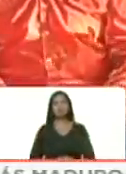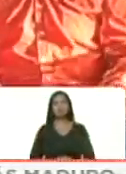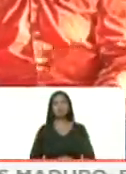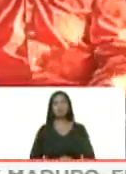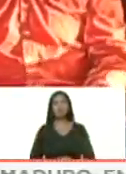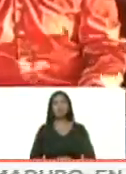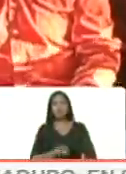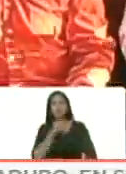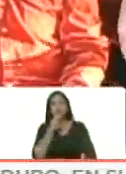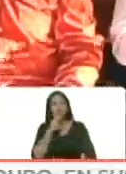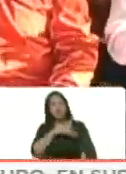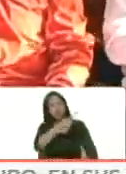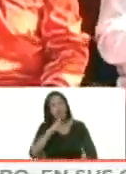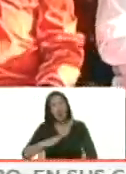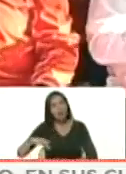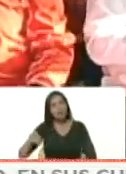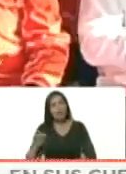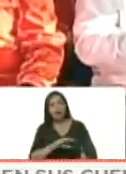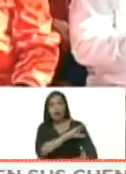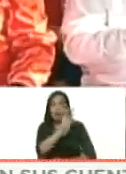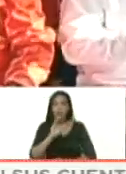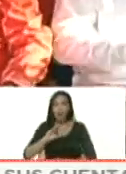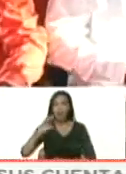¡Viva! Bello este mar Caribe.